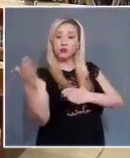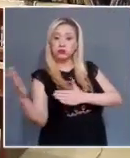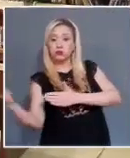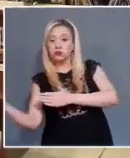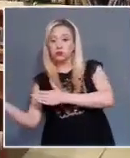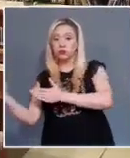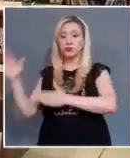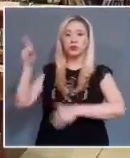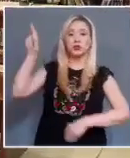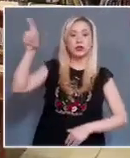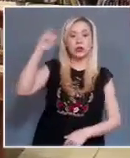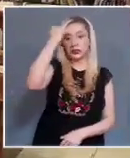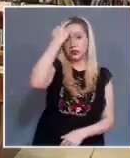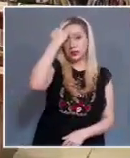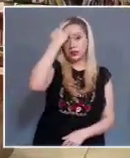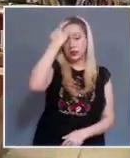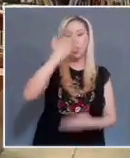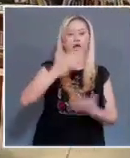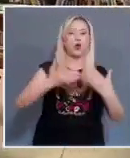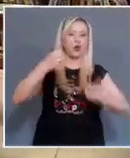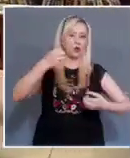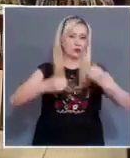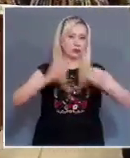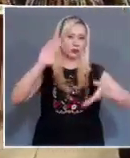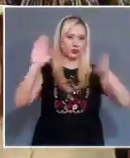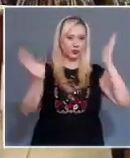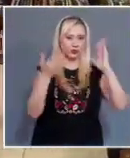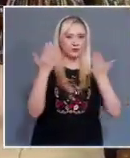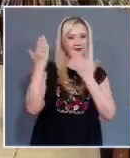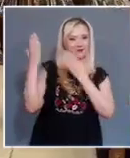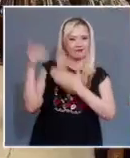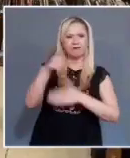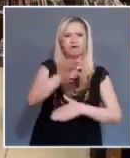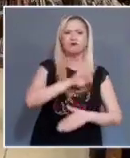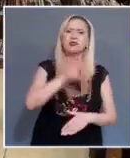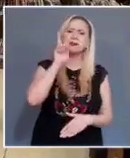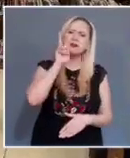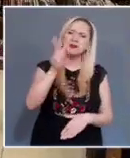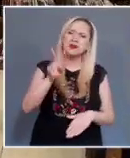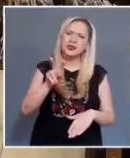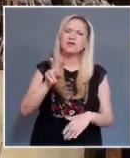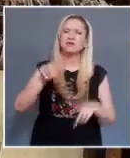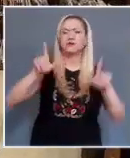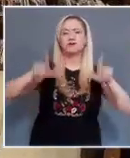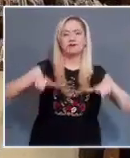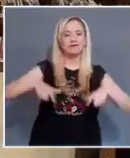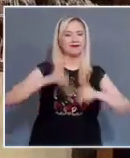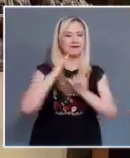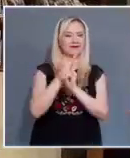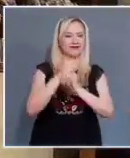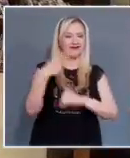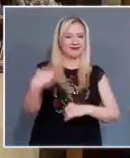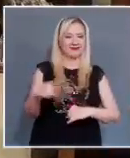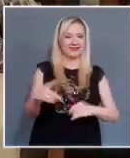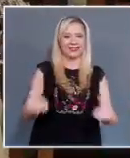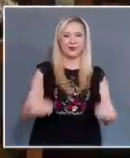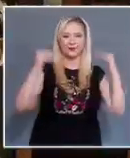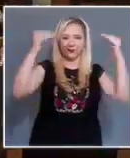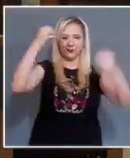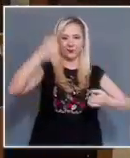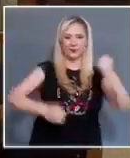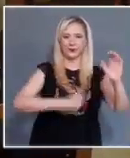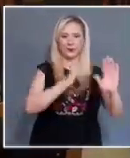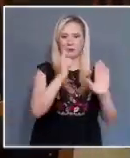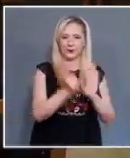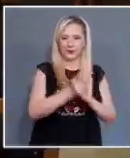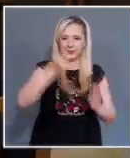reporte sobre la magistratura en el mundo, que ustedes pueden consultar en la página web de la Suprema Corte de Justicia de la Nación, así como en las redes